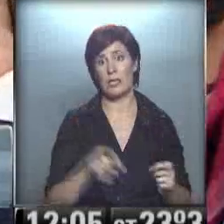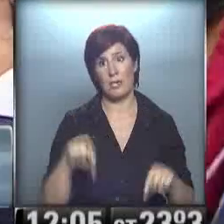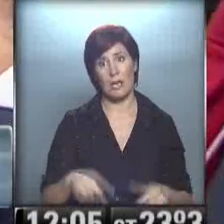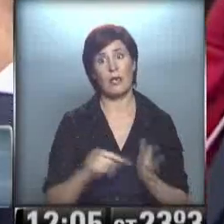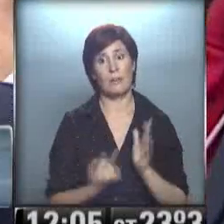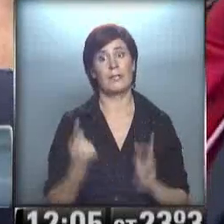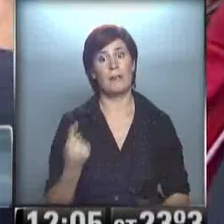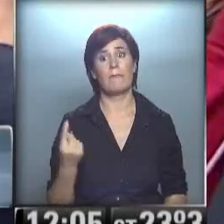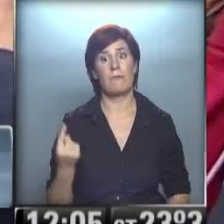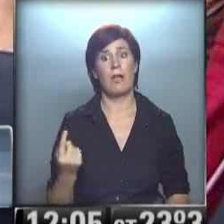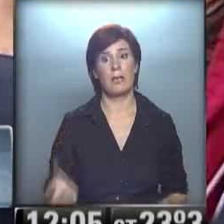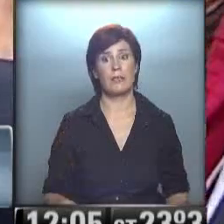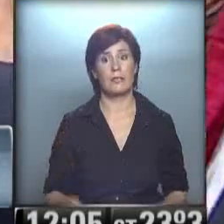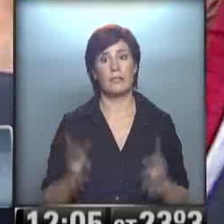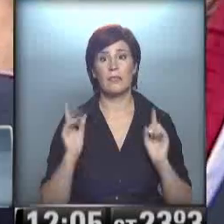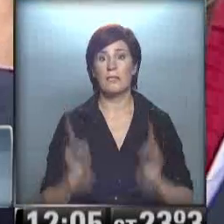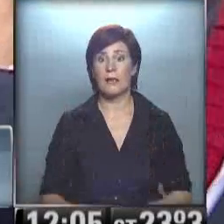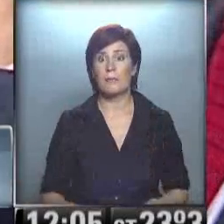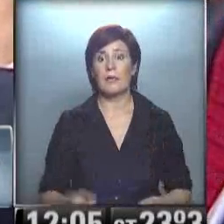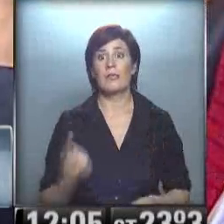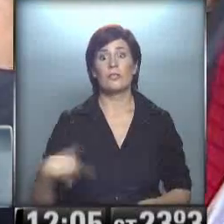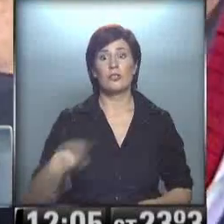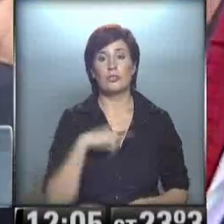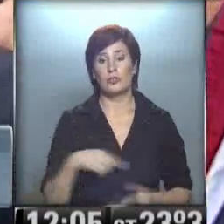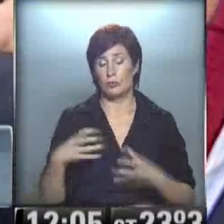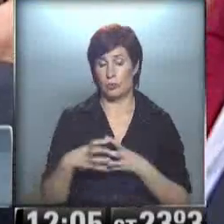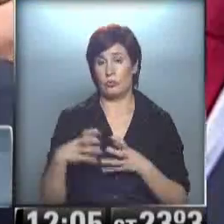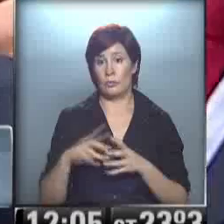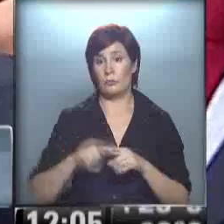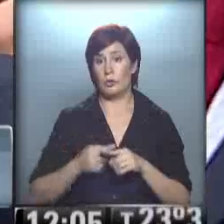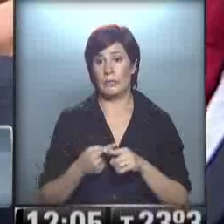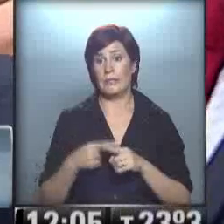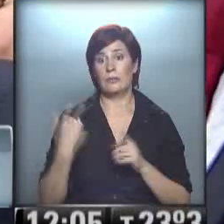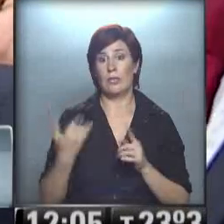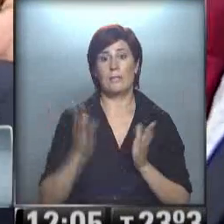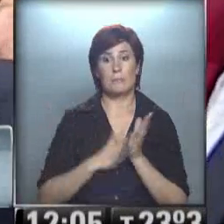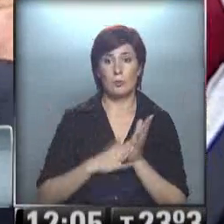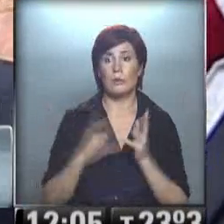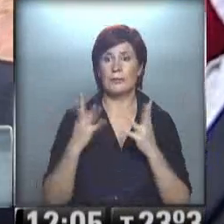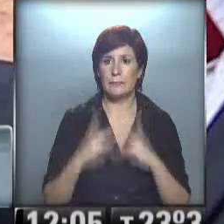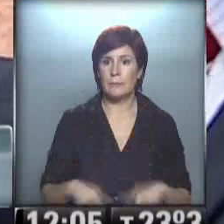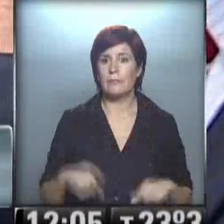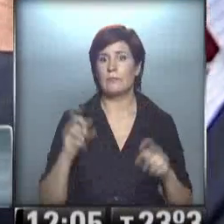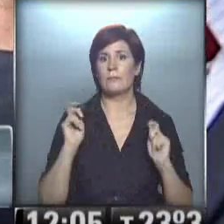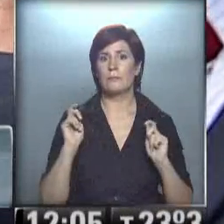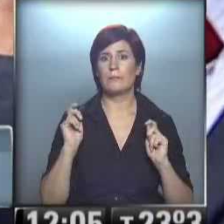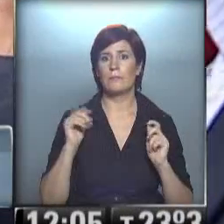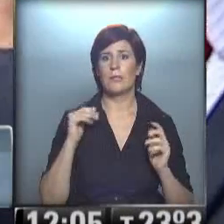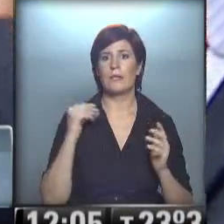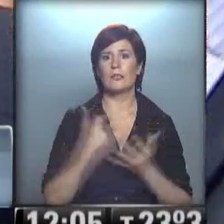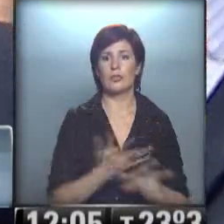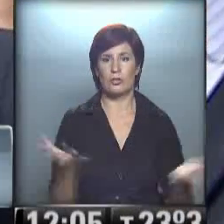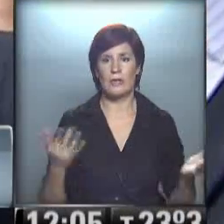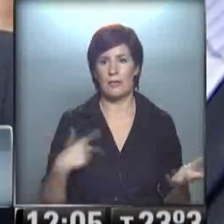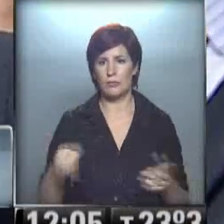en la Ciudad de Buenos Aires. Y por último, obviamente, nuestra fuerza política lleva las propuestas año a año de cara a la sociedad de cuál es la ciudad que